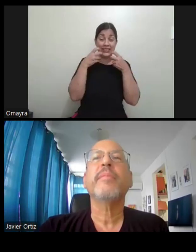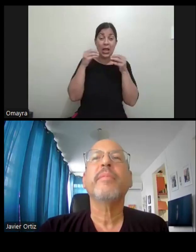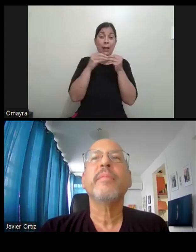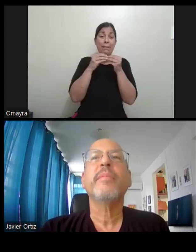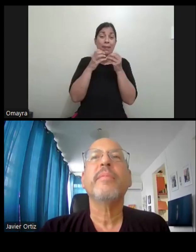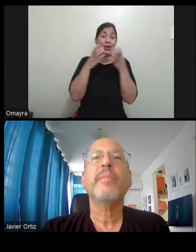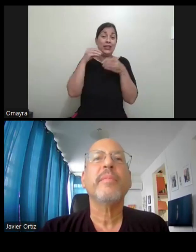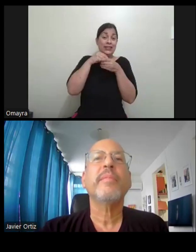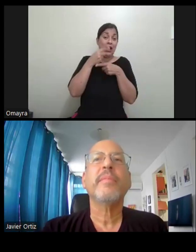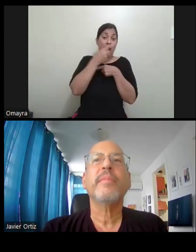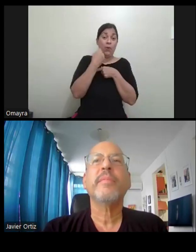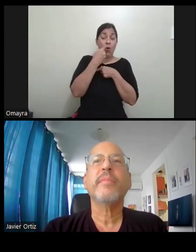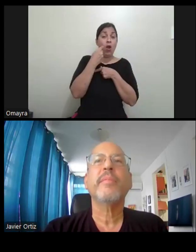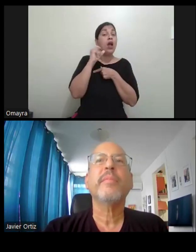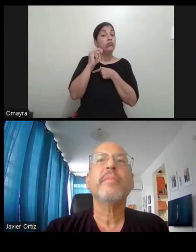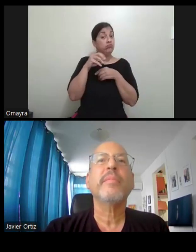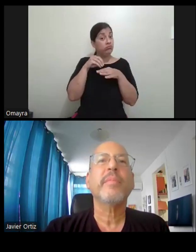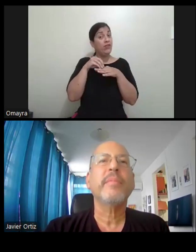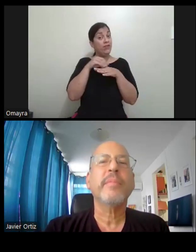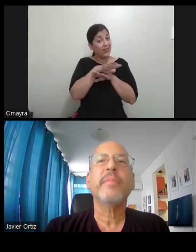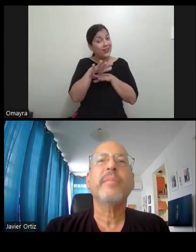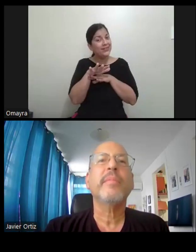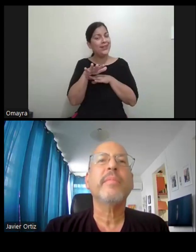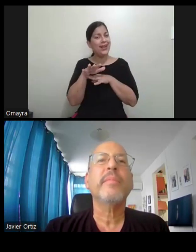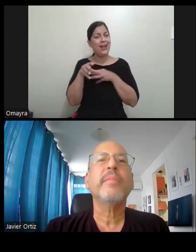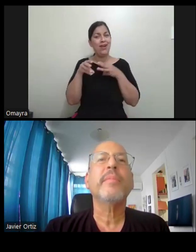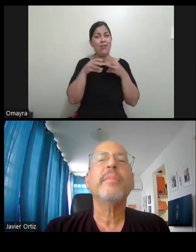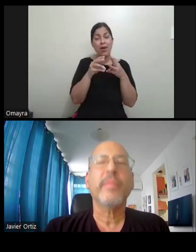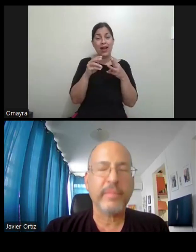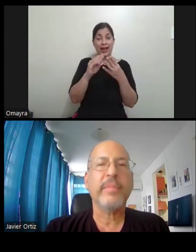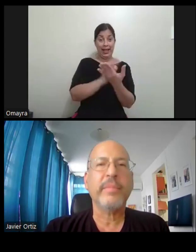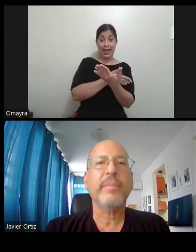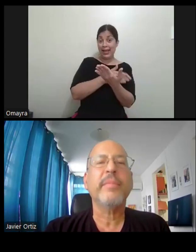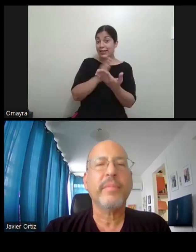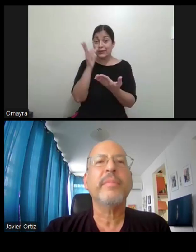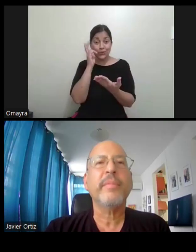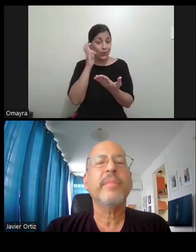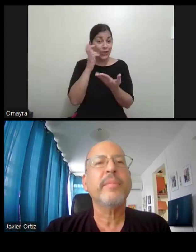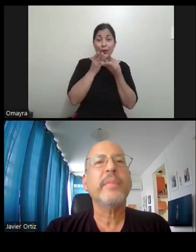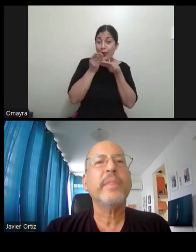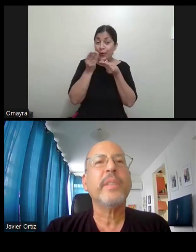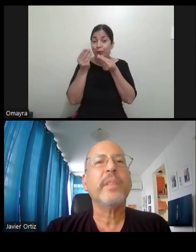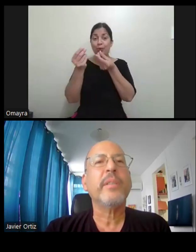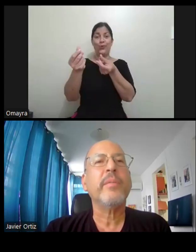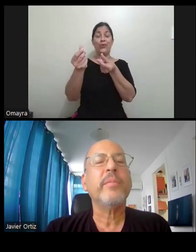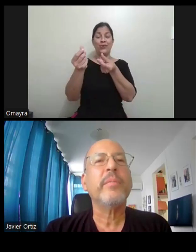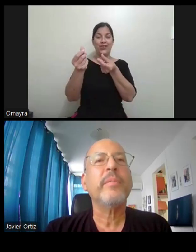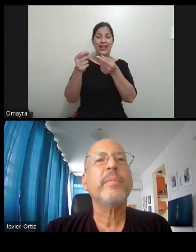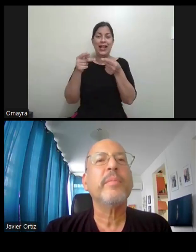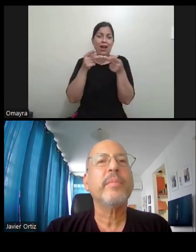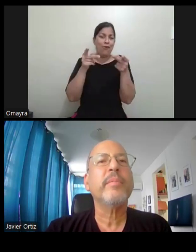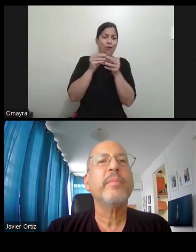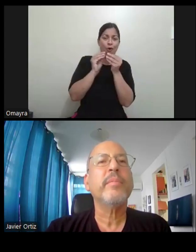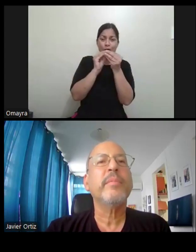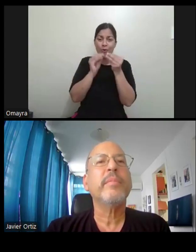la boca y todo eso afecta la ruta del aire. Sonido. Es correcto. La posición de los labios, la ruta